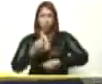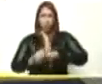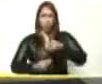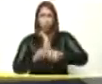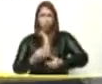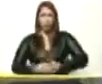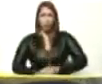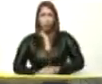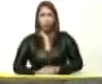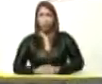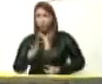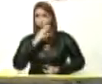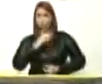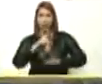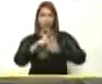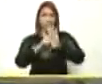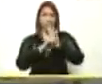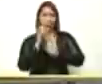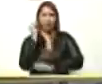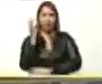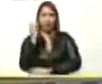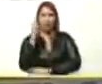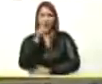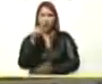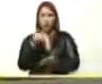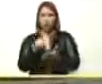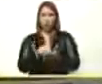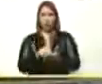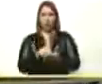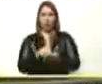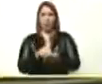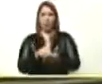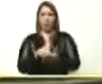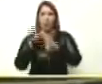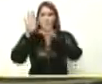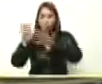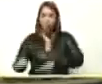ilegal, asamblea nacional, proimperialista,